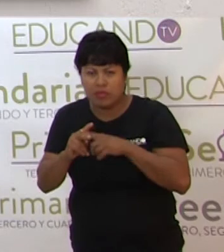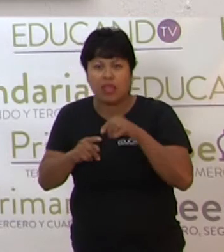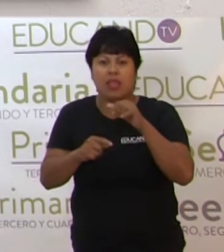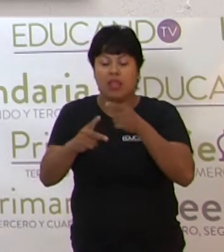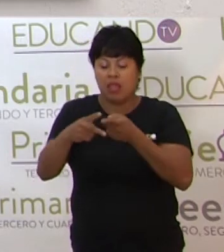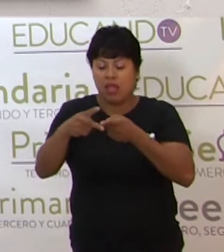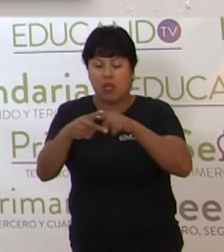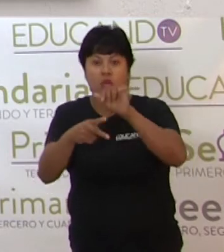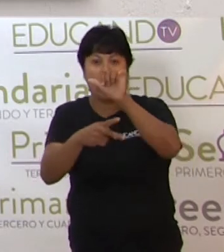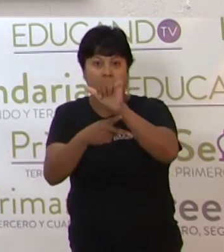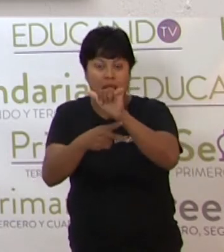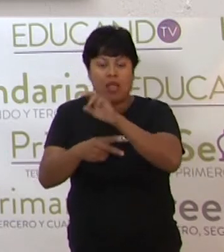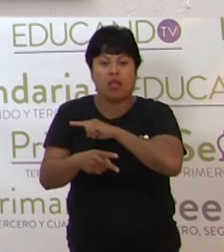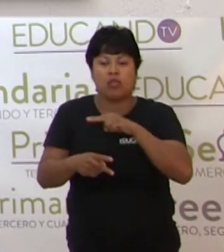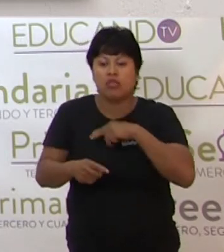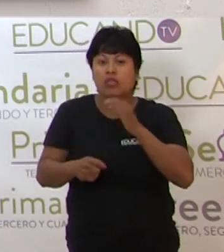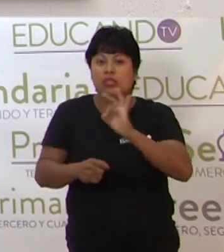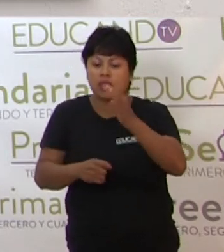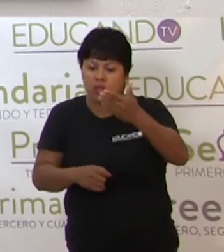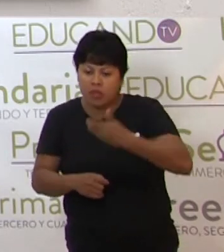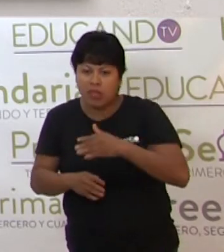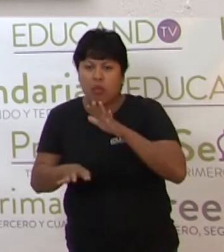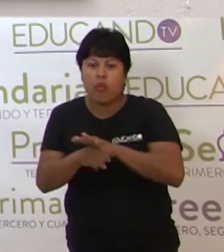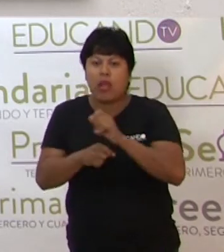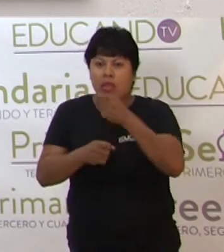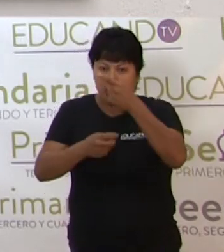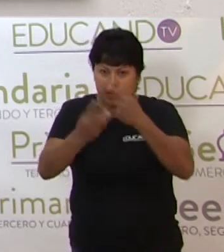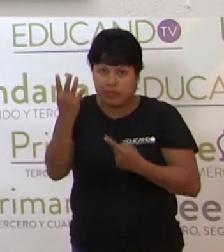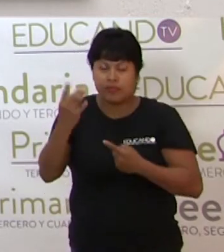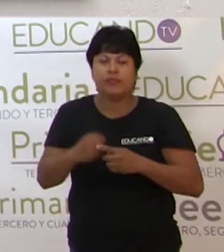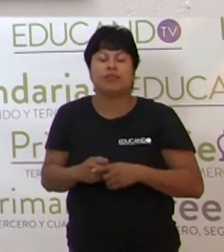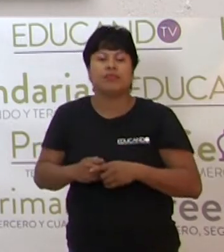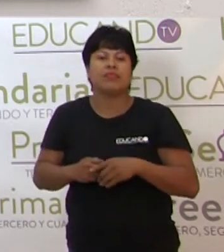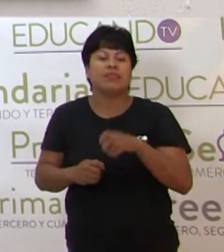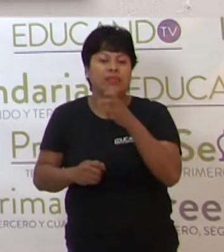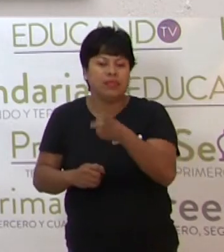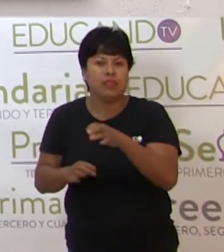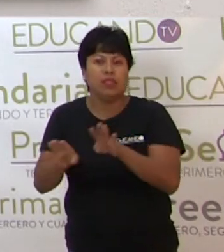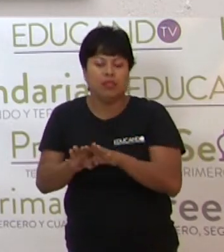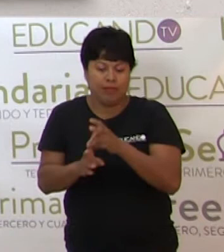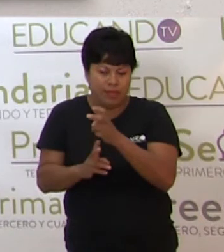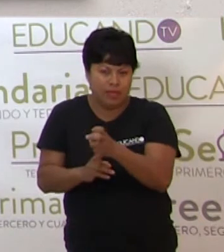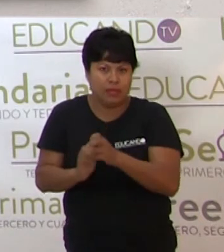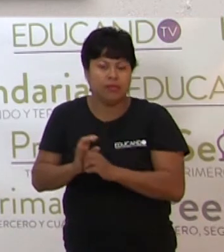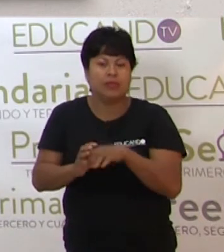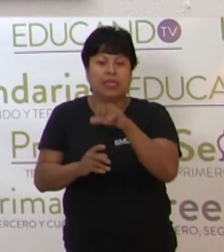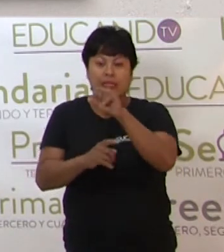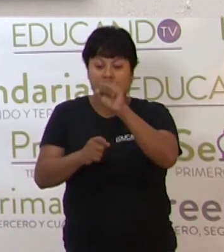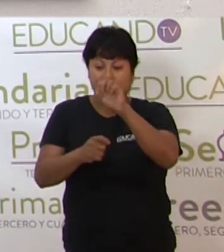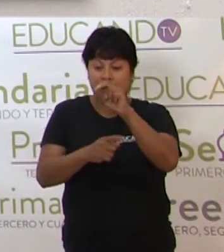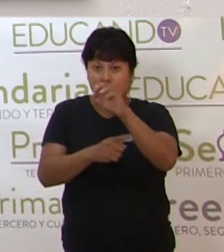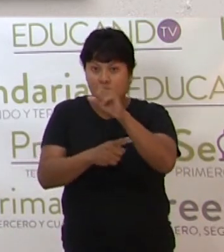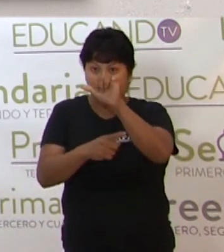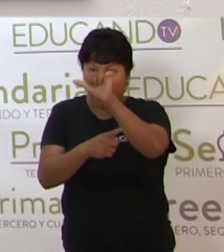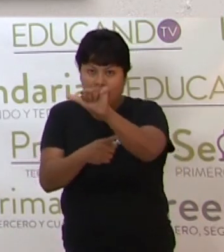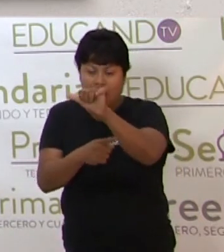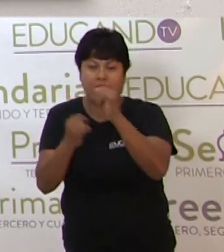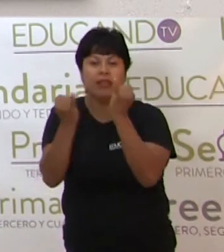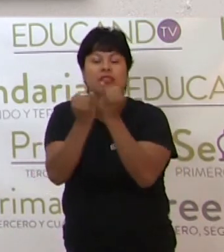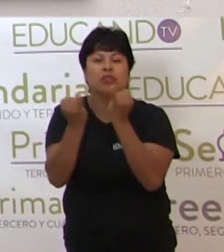A definimos o nos piden definir las funciones, queda de la siguiente forma. Seno de A es igual